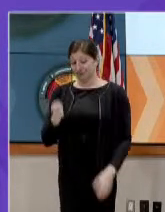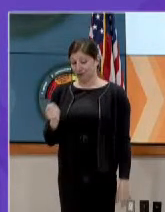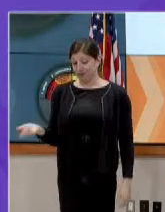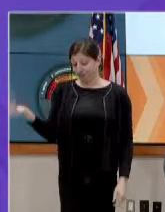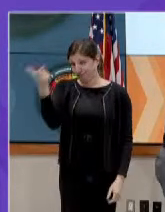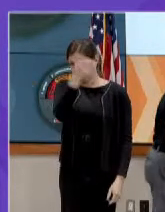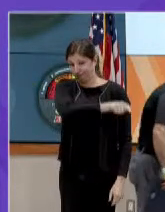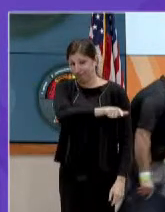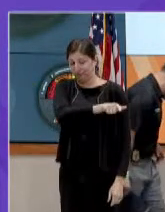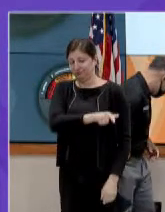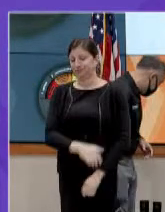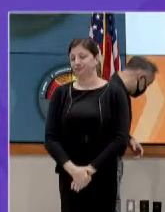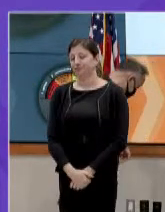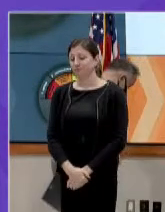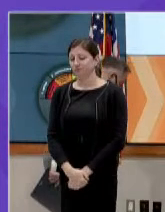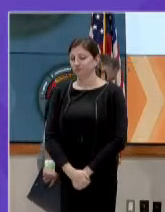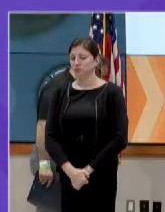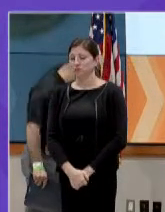back to you.